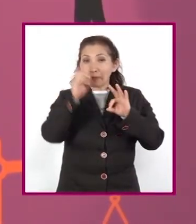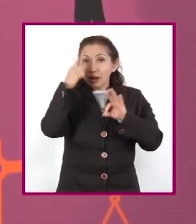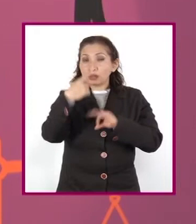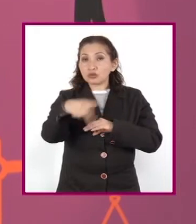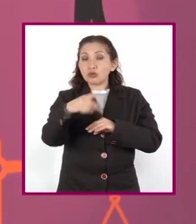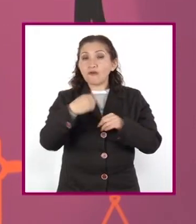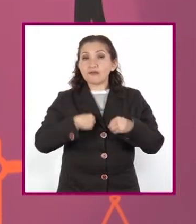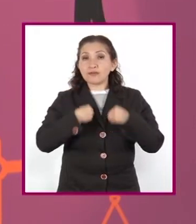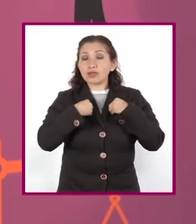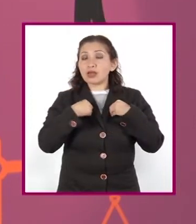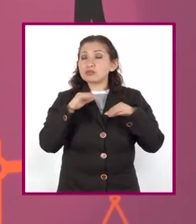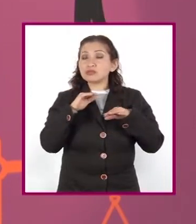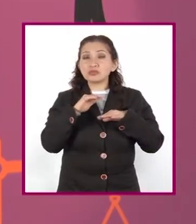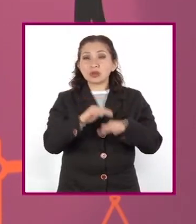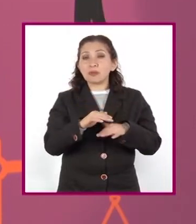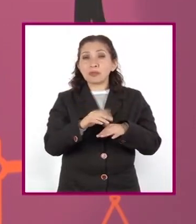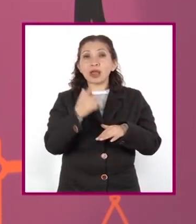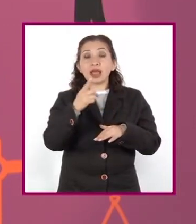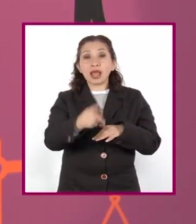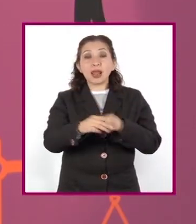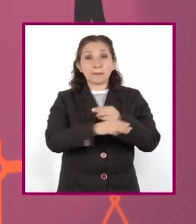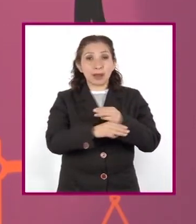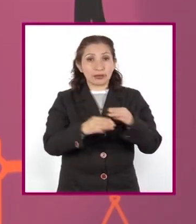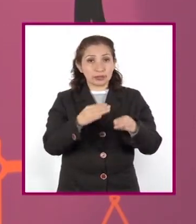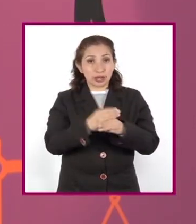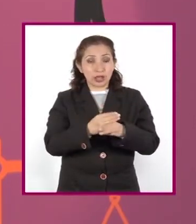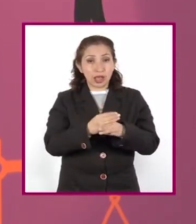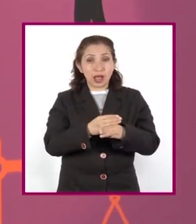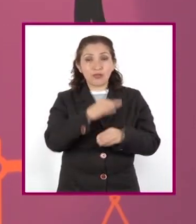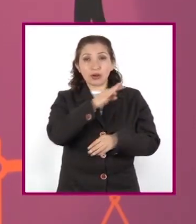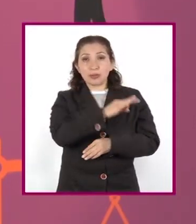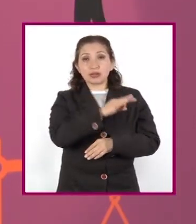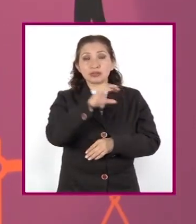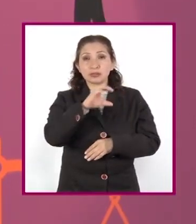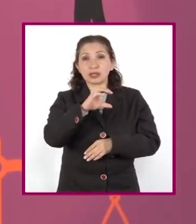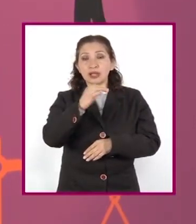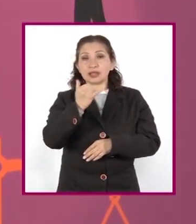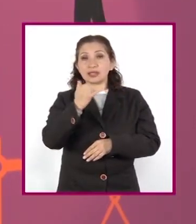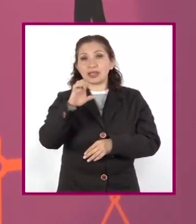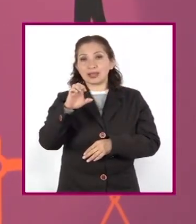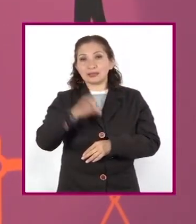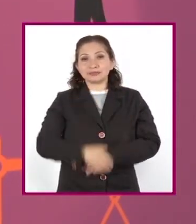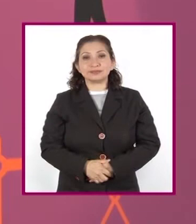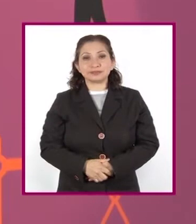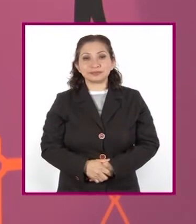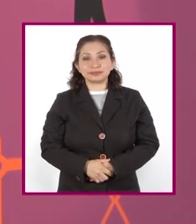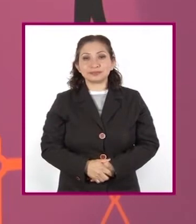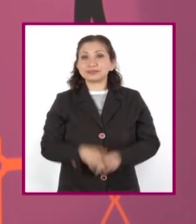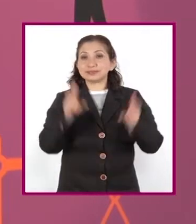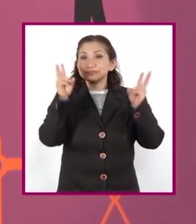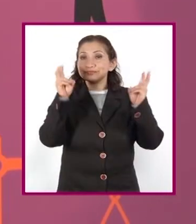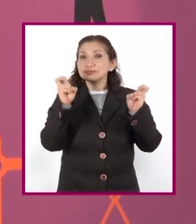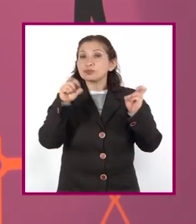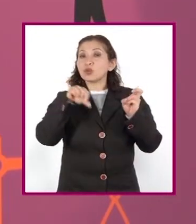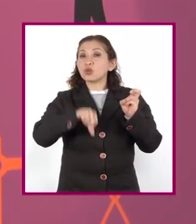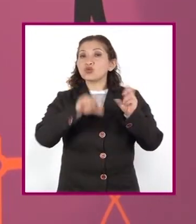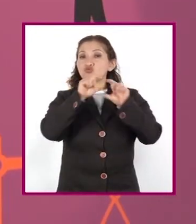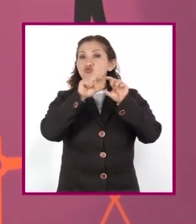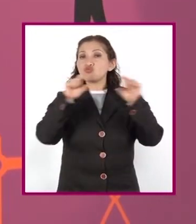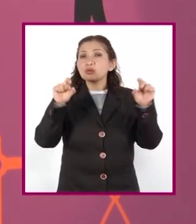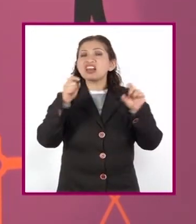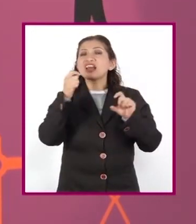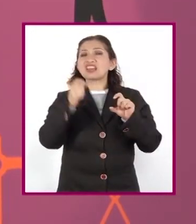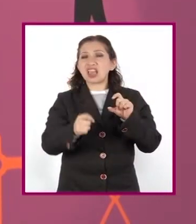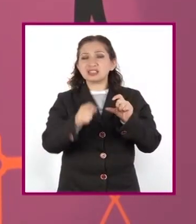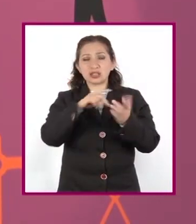diaria en relación con la asignatura Formación Cívica y Ética. El título de esta sesión es ¿Qué es